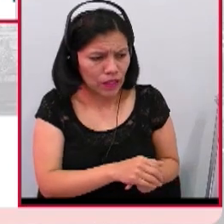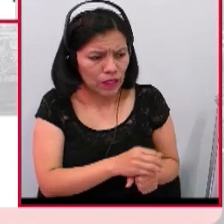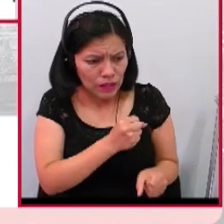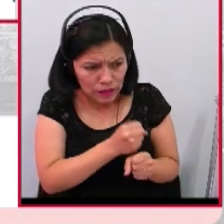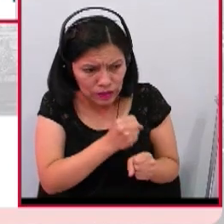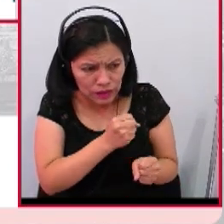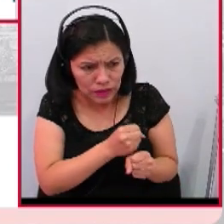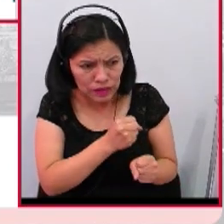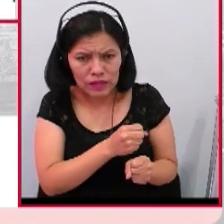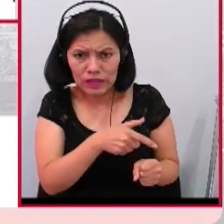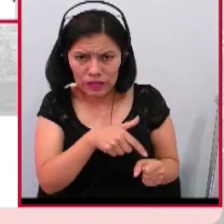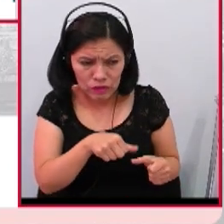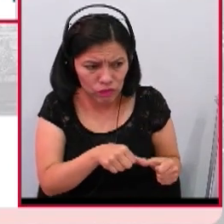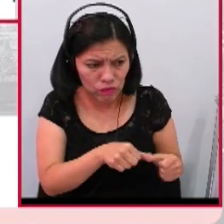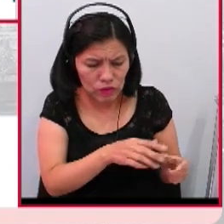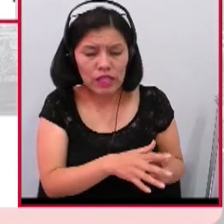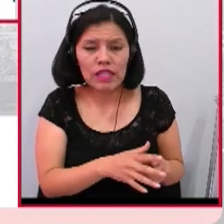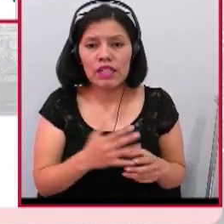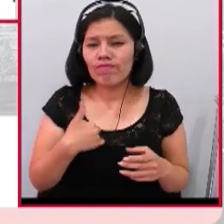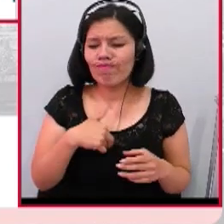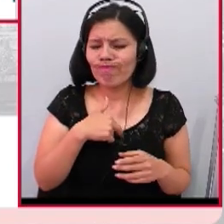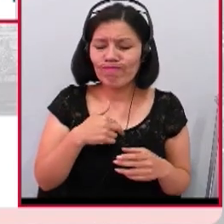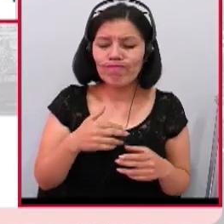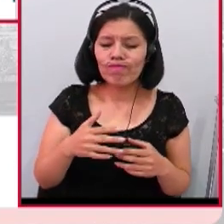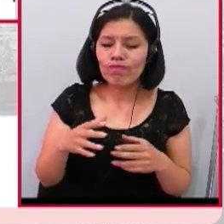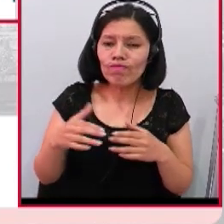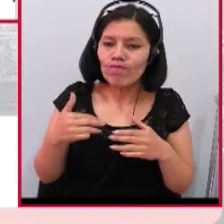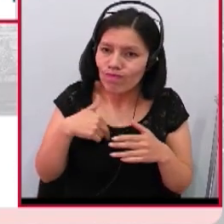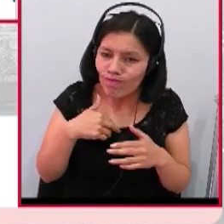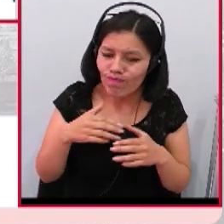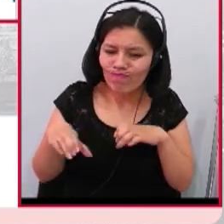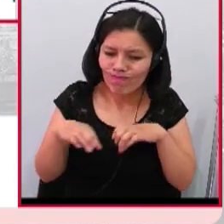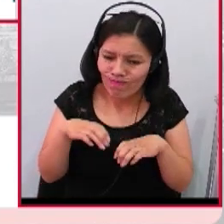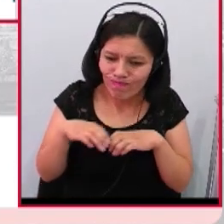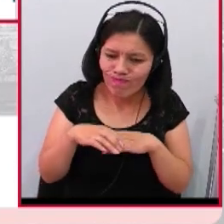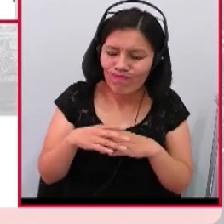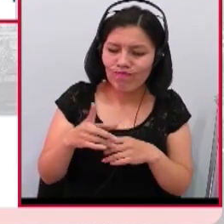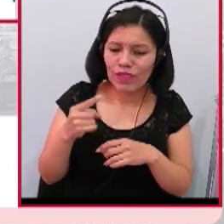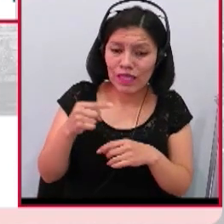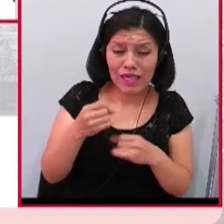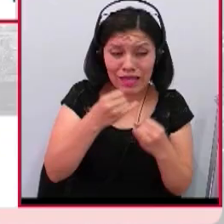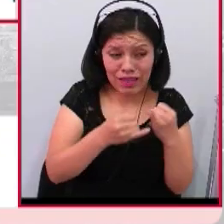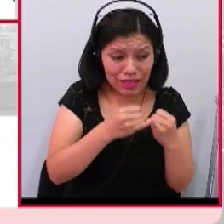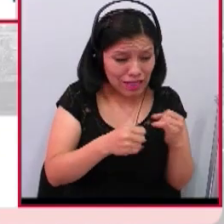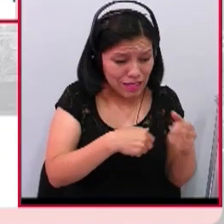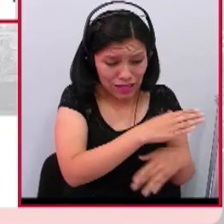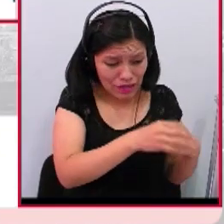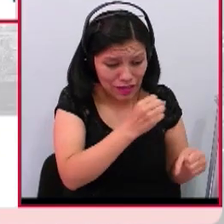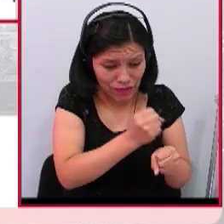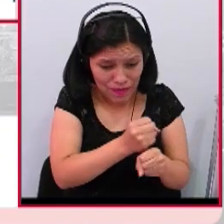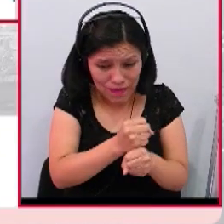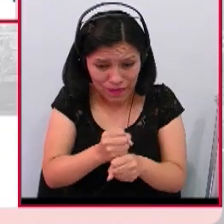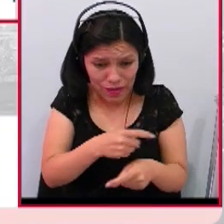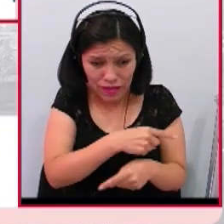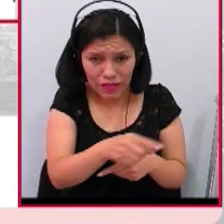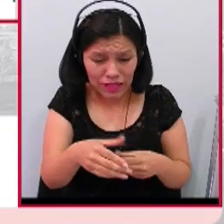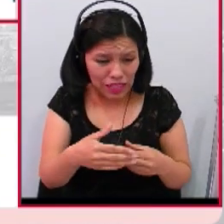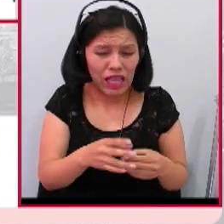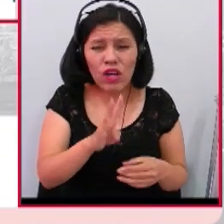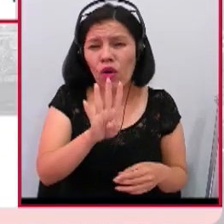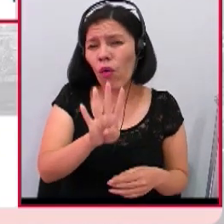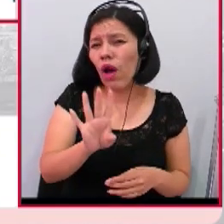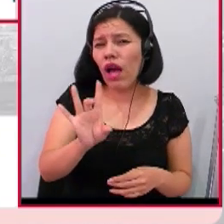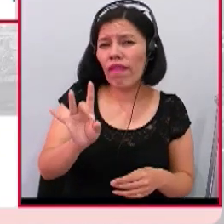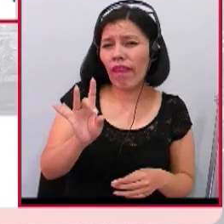ampliando mi campaña. Eso es lo que hacemos. Entonces la idea es hacer eso. Y al final de la campaña terminó con casi de las